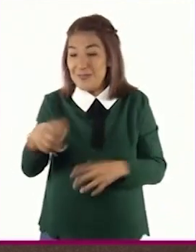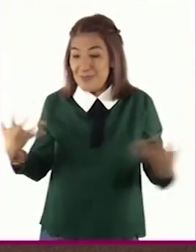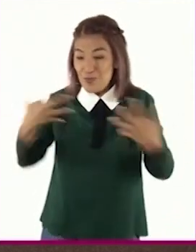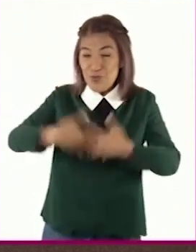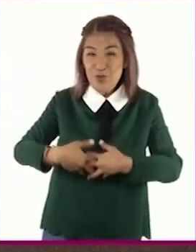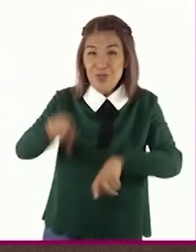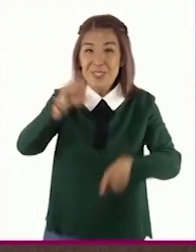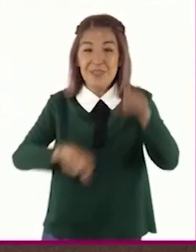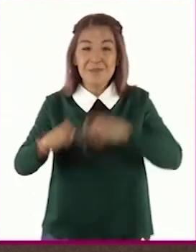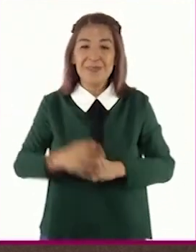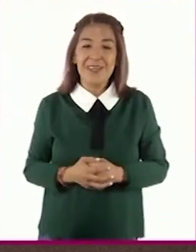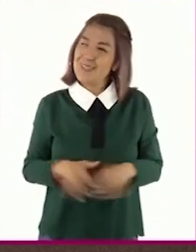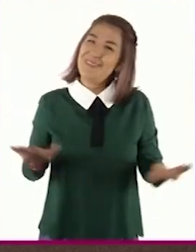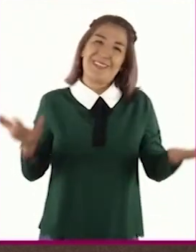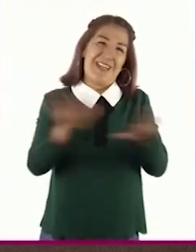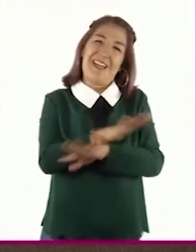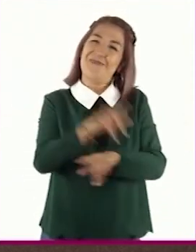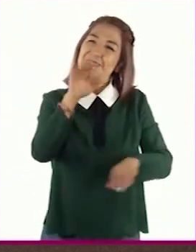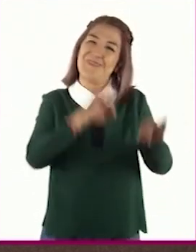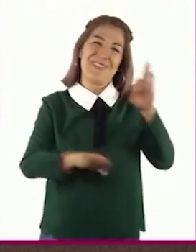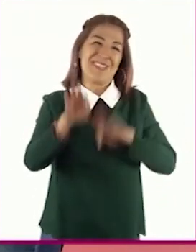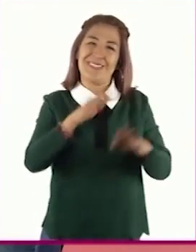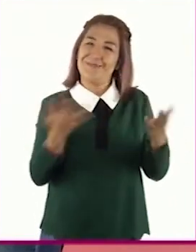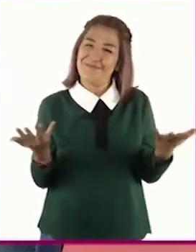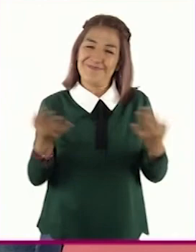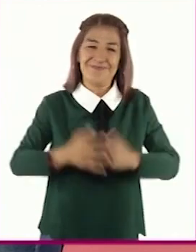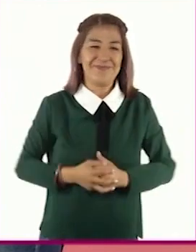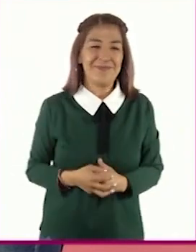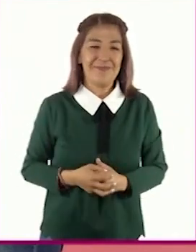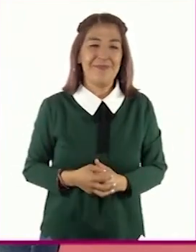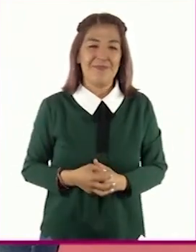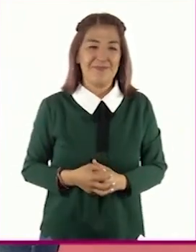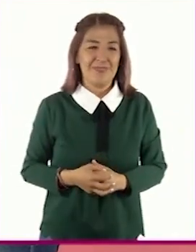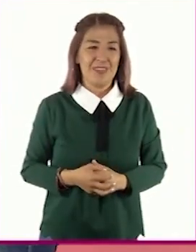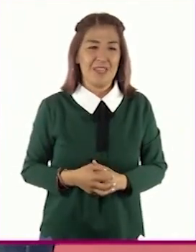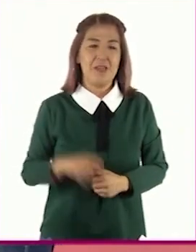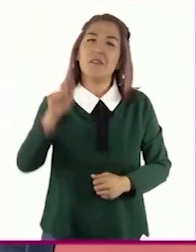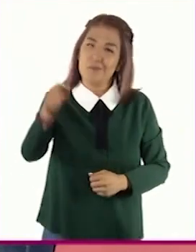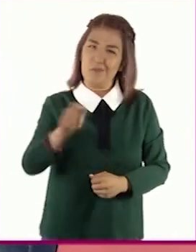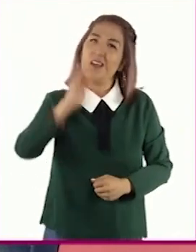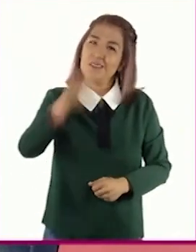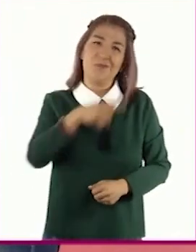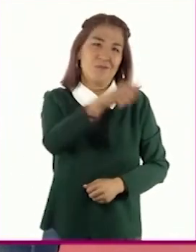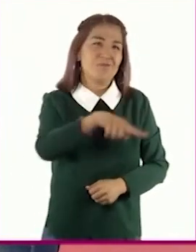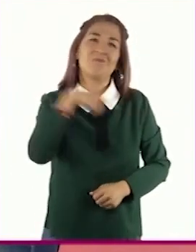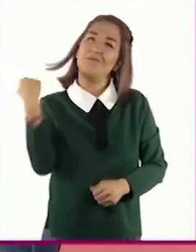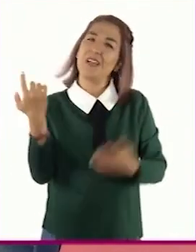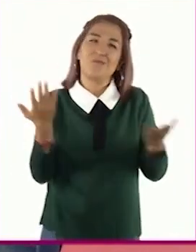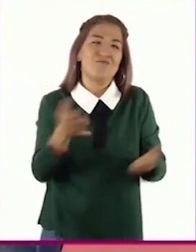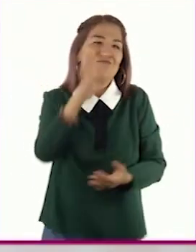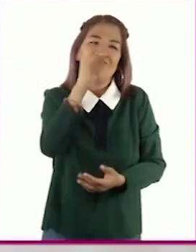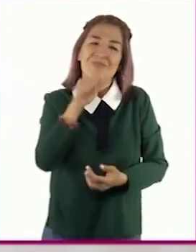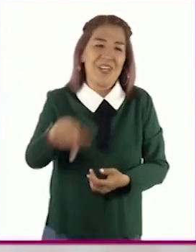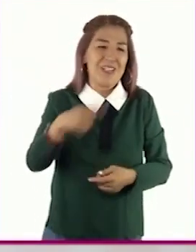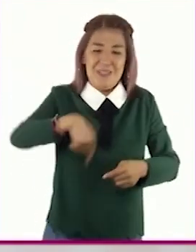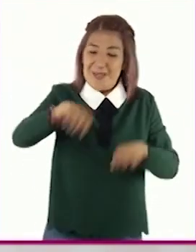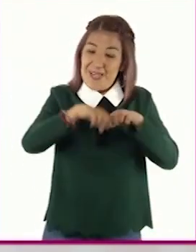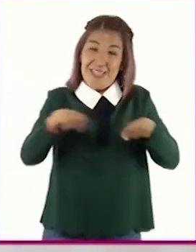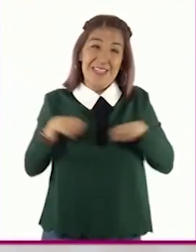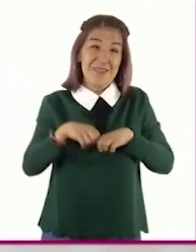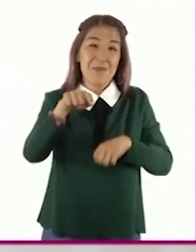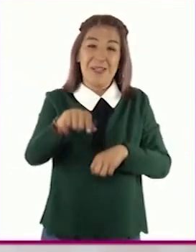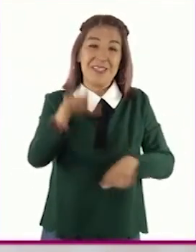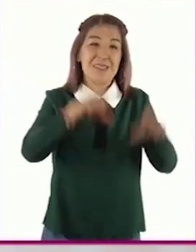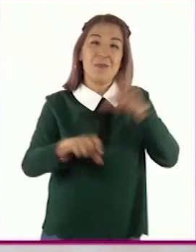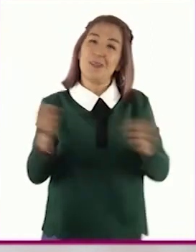química? ¡Cambio físico! Nah. Acepten que perdieron y que no pudieron con el escuadrón químico. Así que